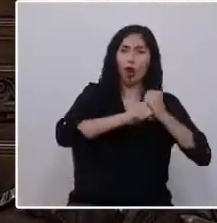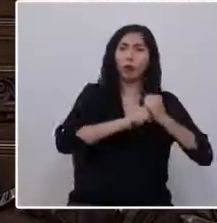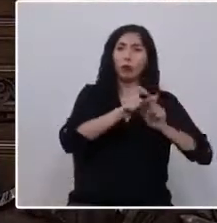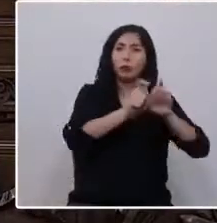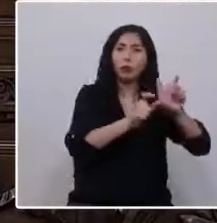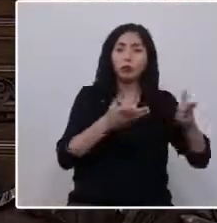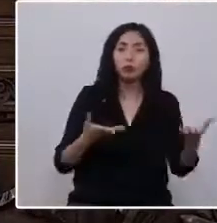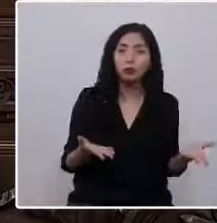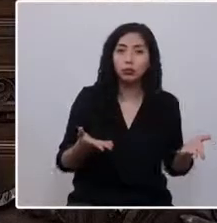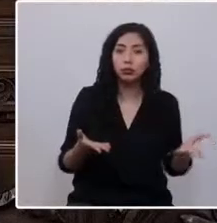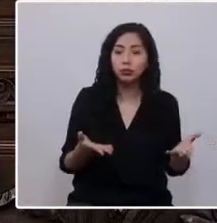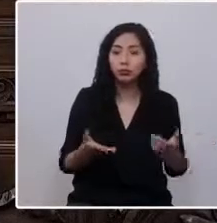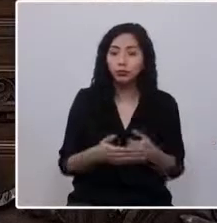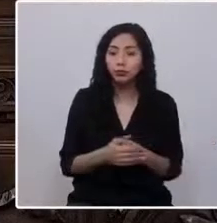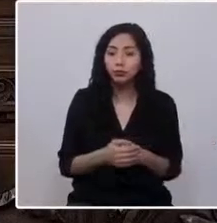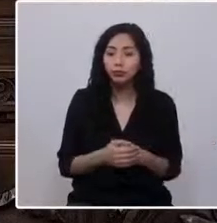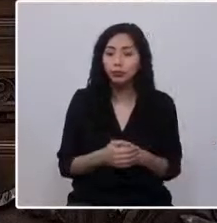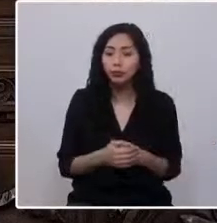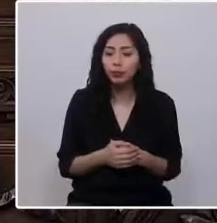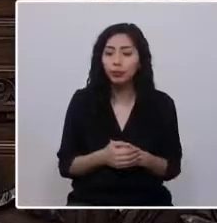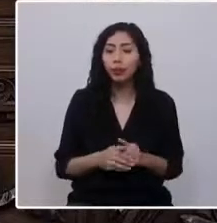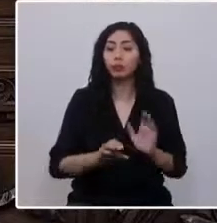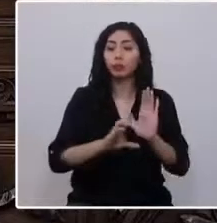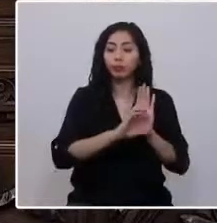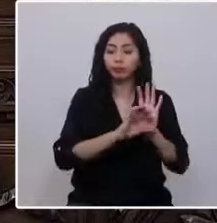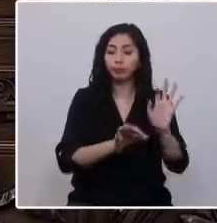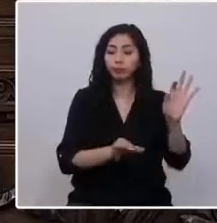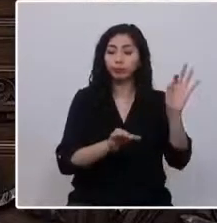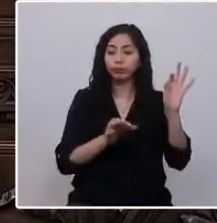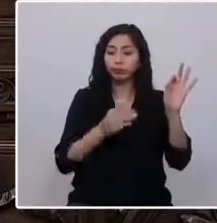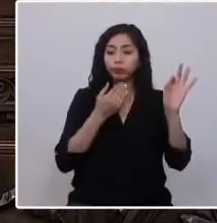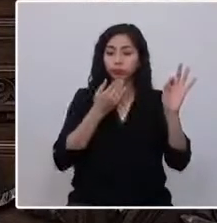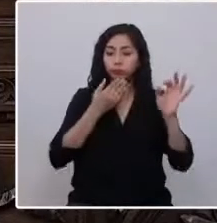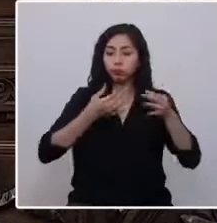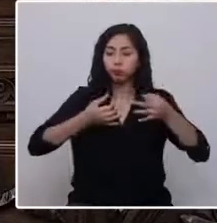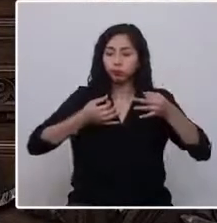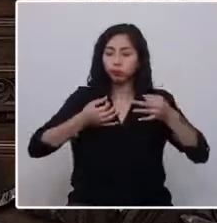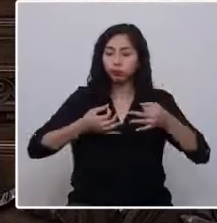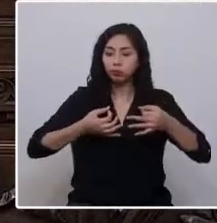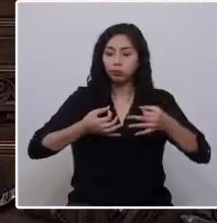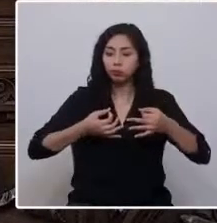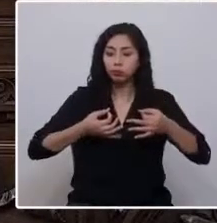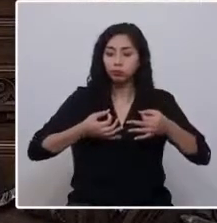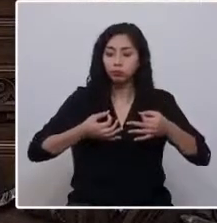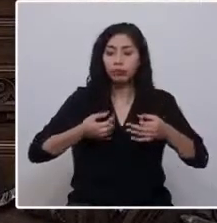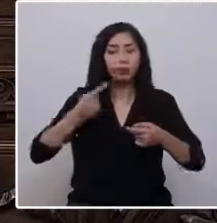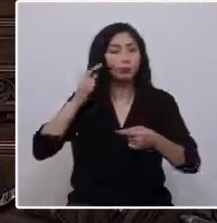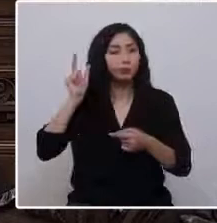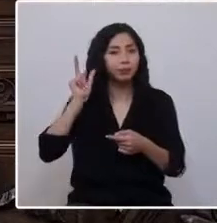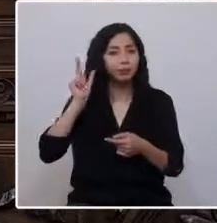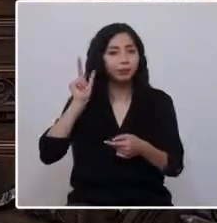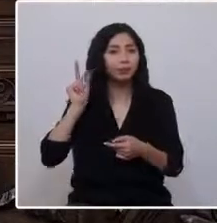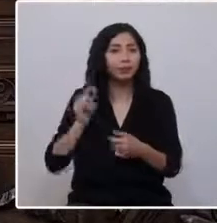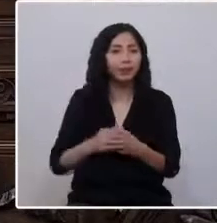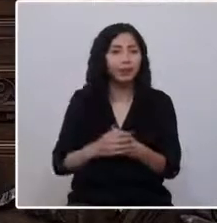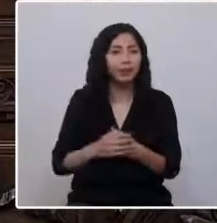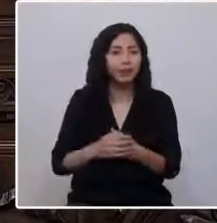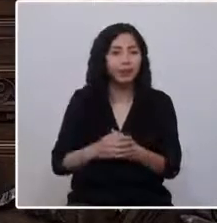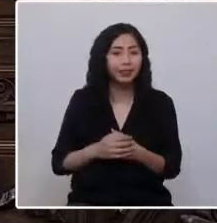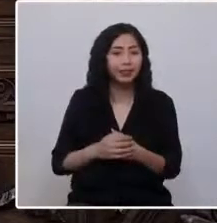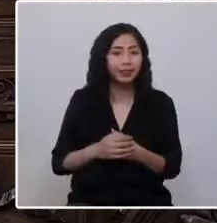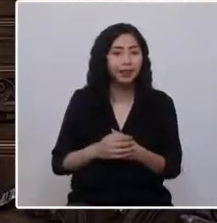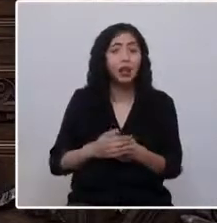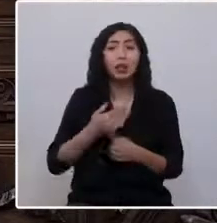fundamental tendrá efecto en los procesos de constitución información de los otros armados alejando de doctrina represiva que tanto dolor